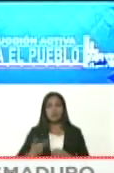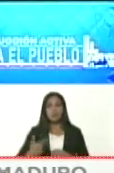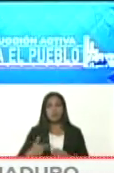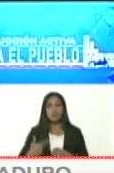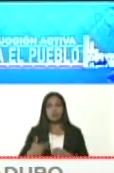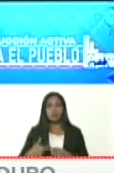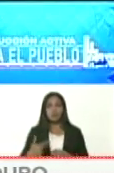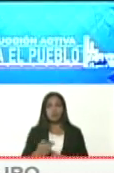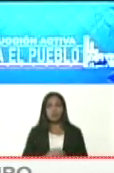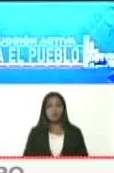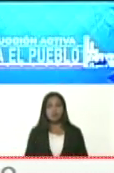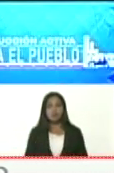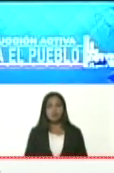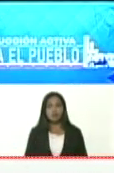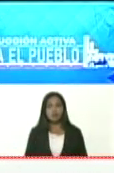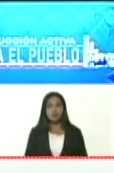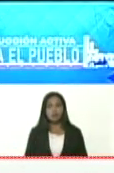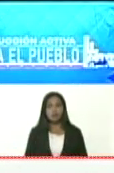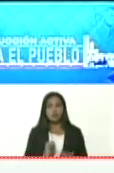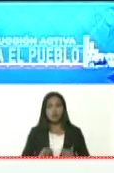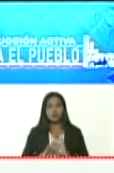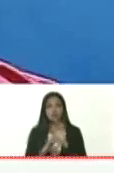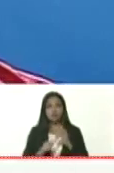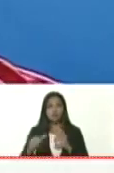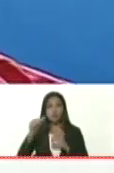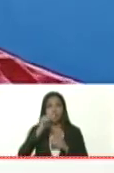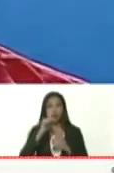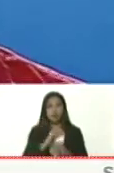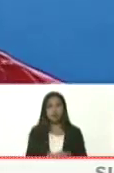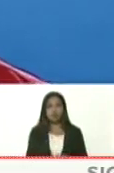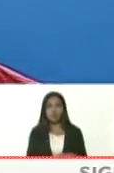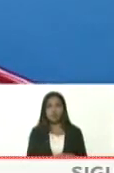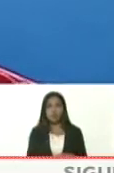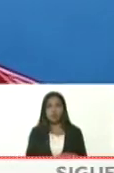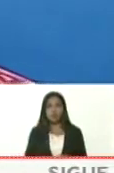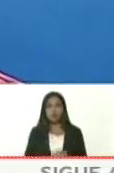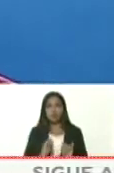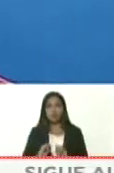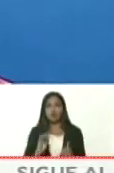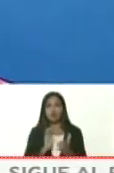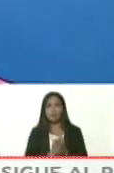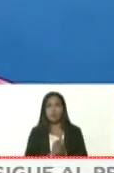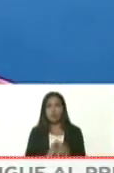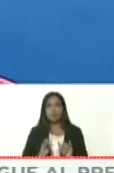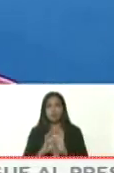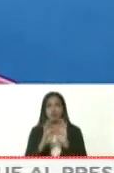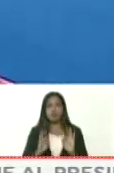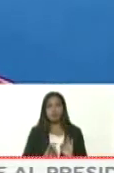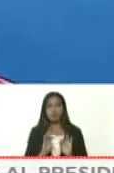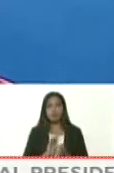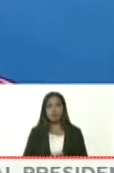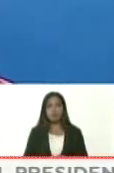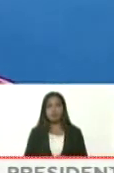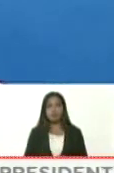de Petróleo, mayor general, camarada Manuel Quevedo.